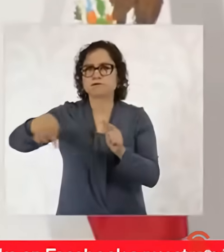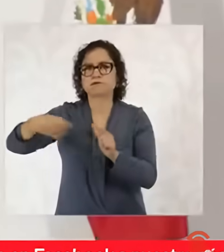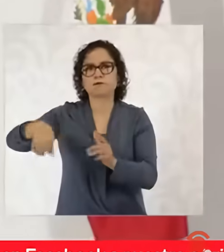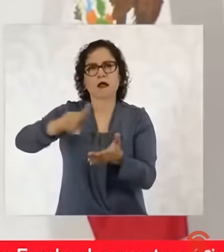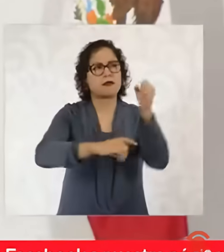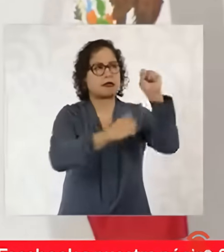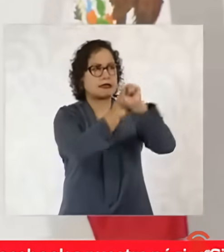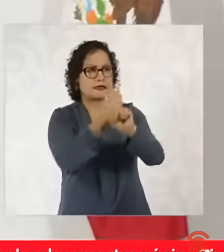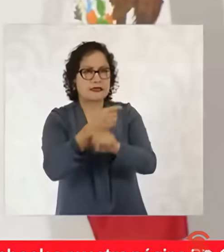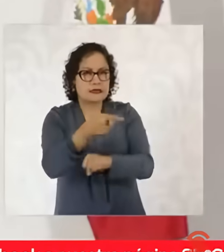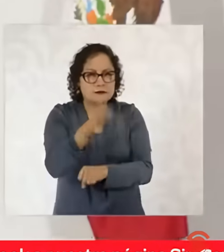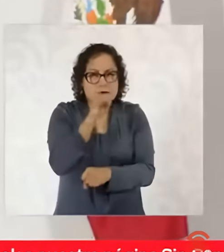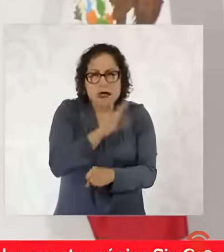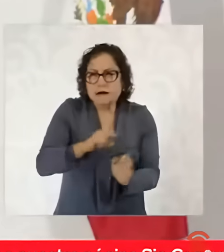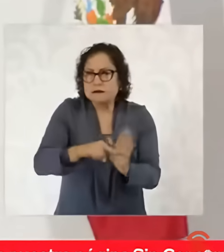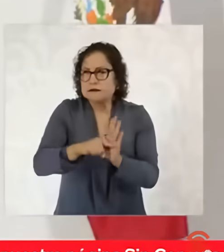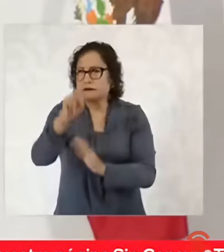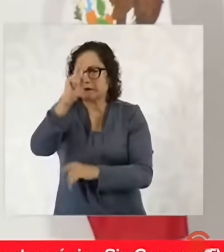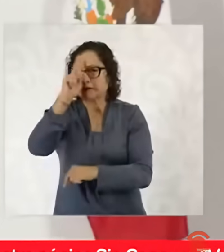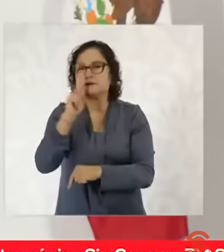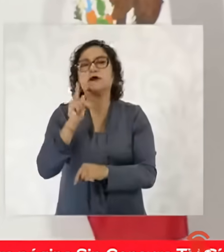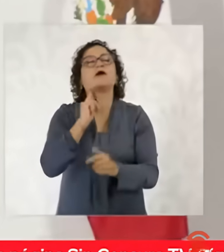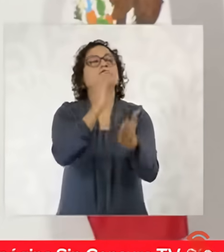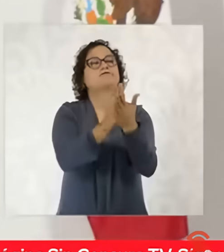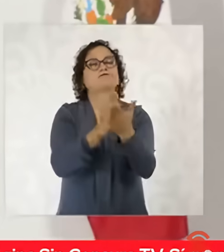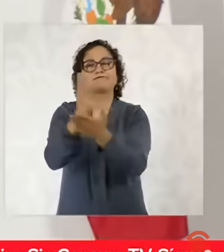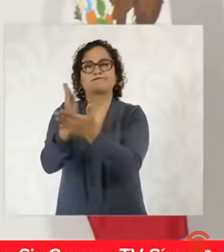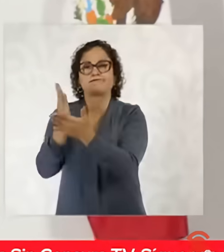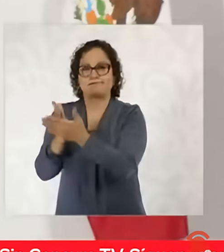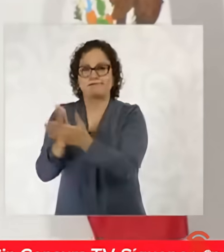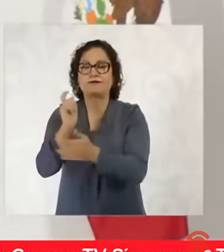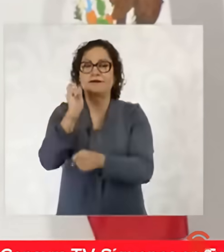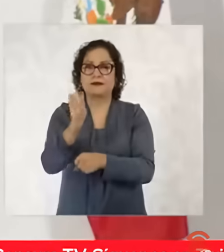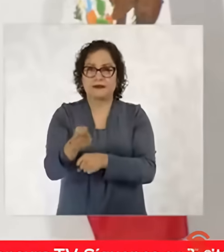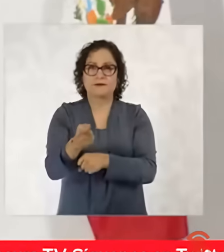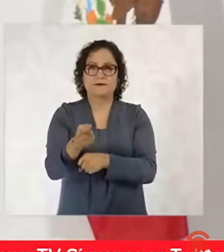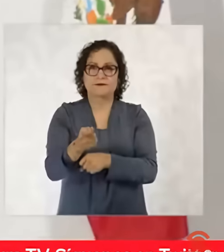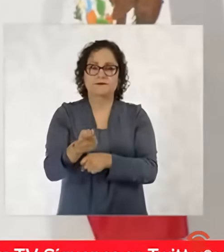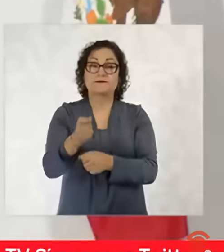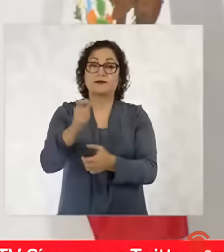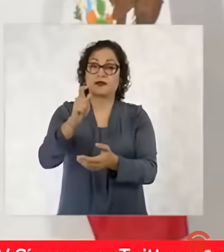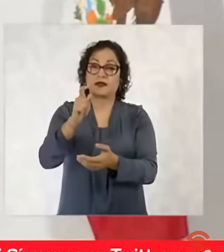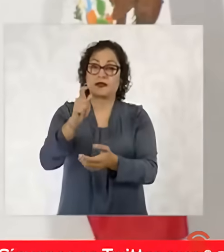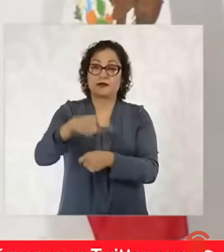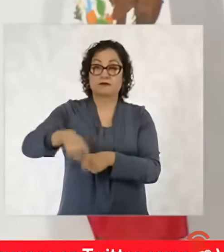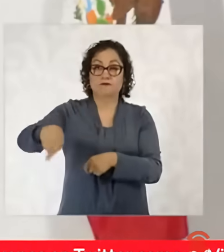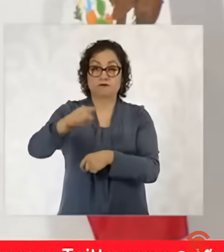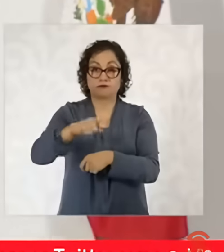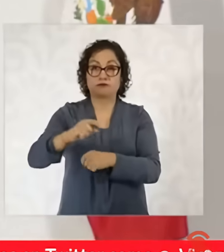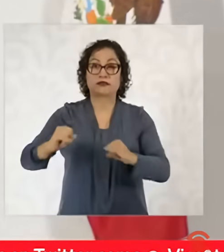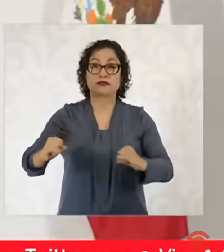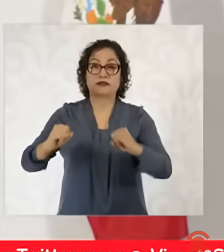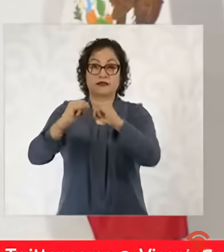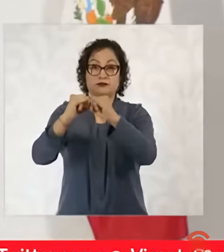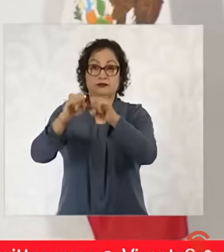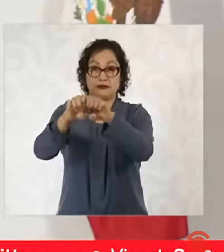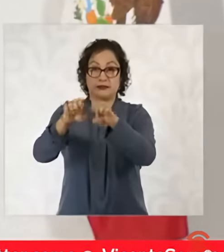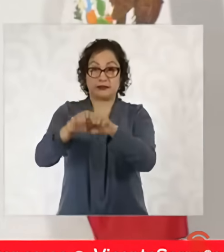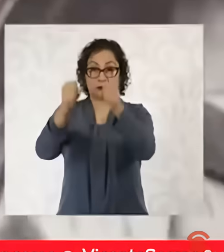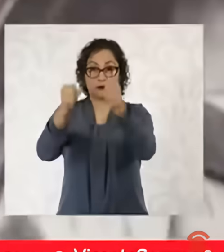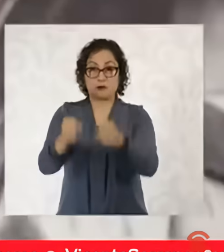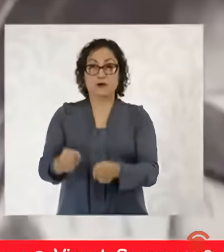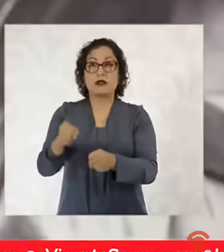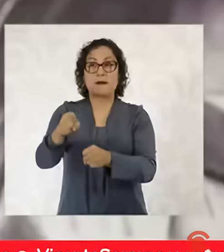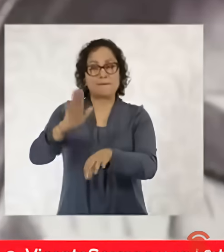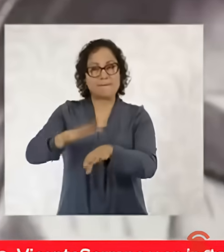de homicidios. Esto incluyó un aumento en el estado de fuerza de las instituciones del Gabinete de Seguridad,